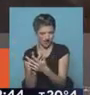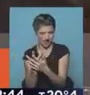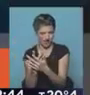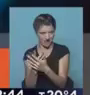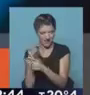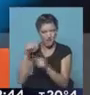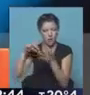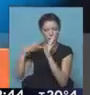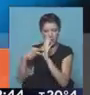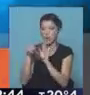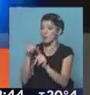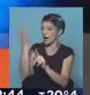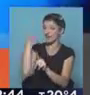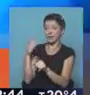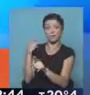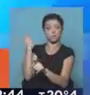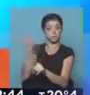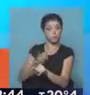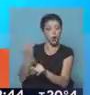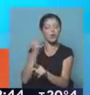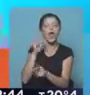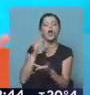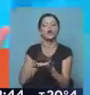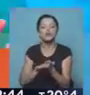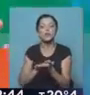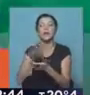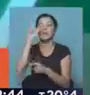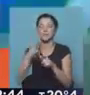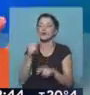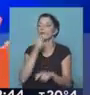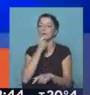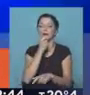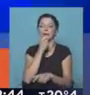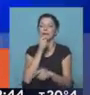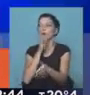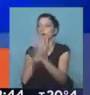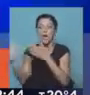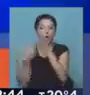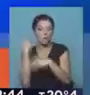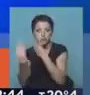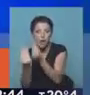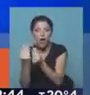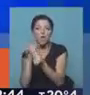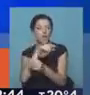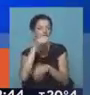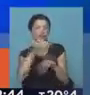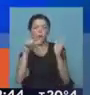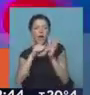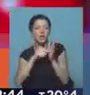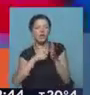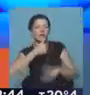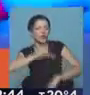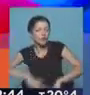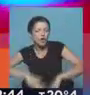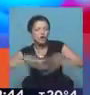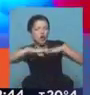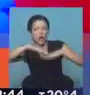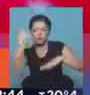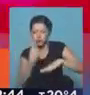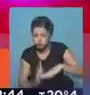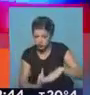mencionabas vos de los migrantes climáticos, de los migrantes ambientales, por el impacto de las tormentas, de